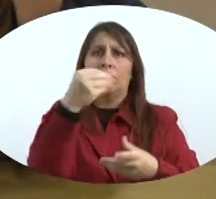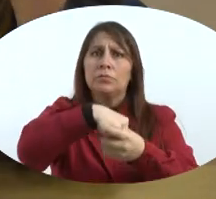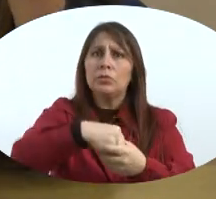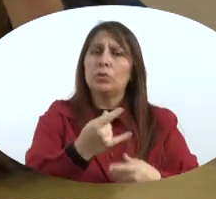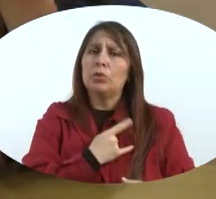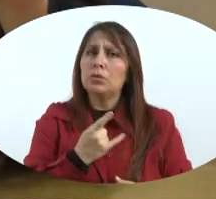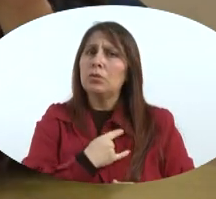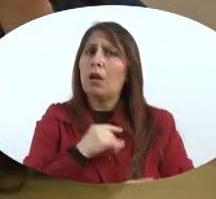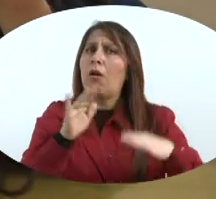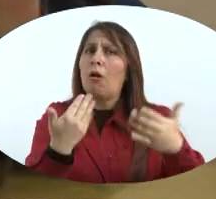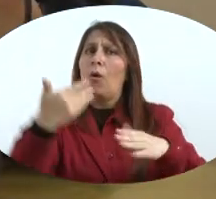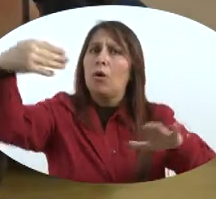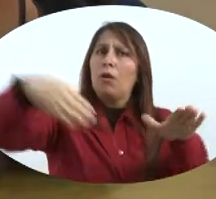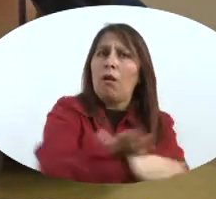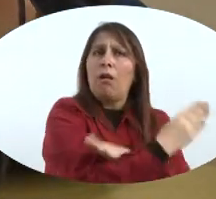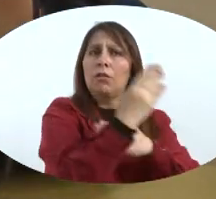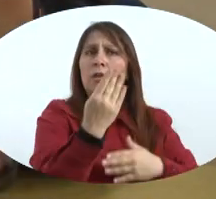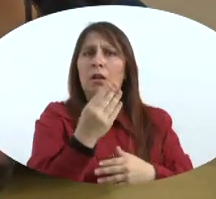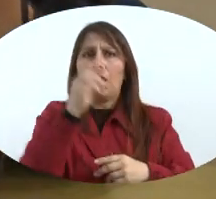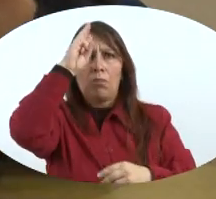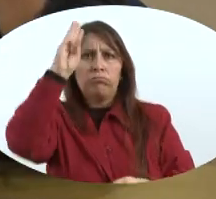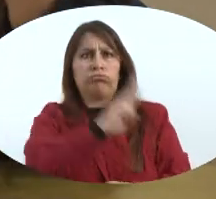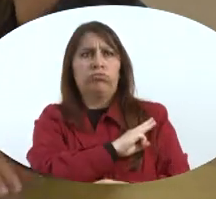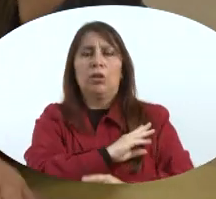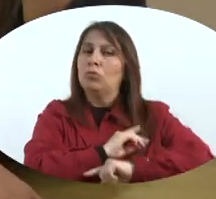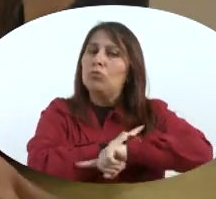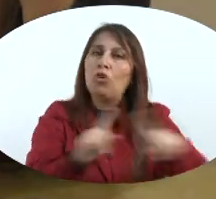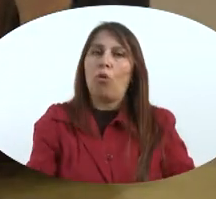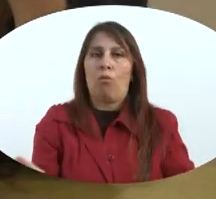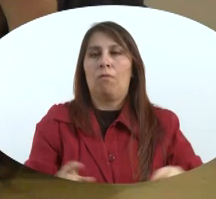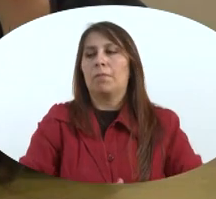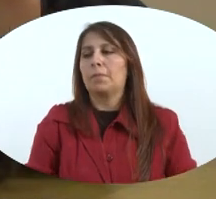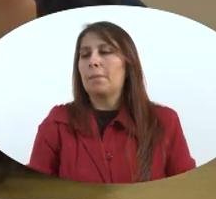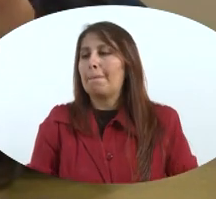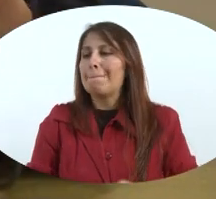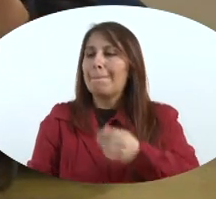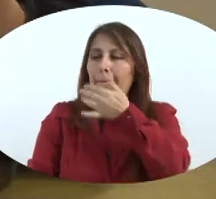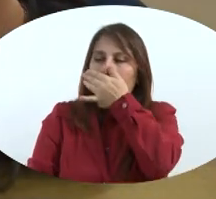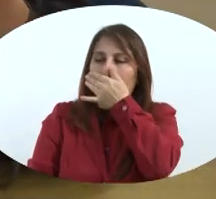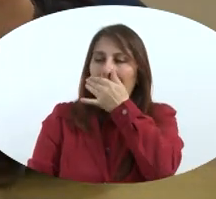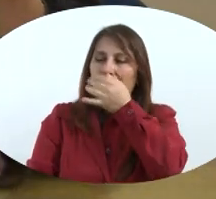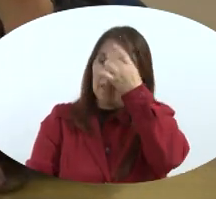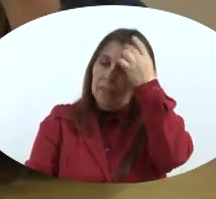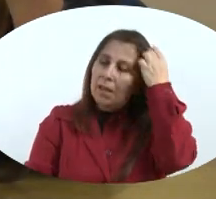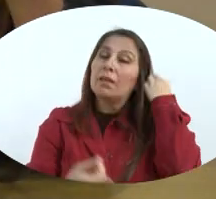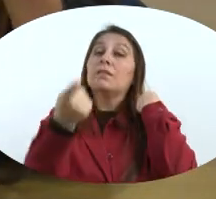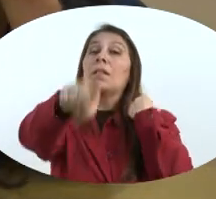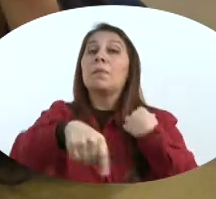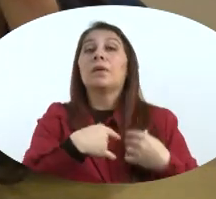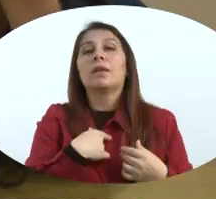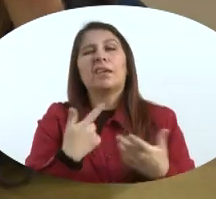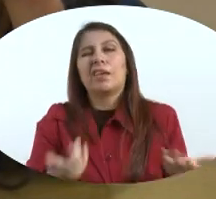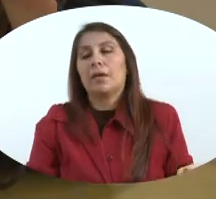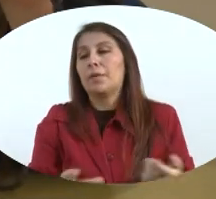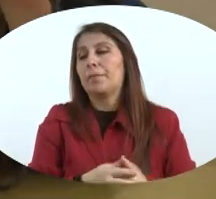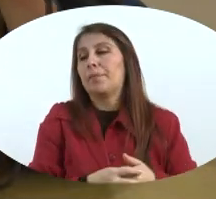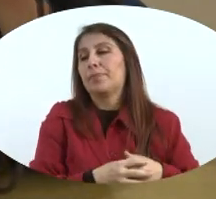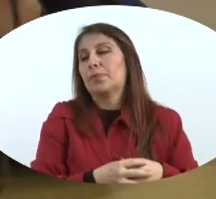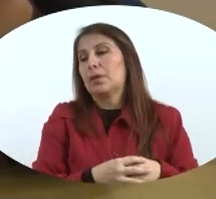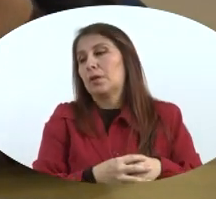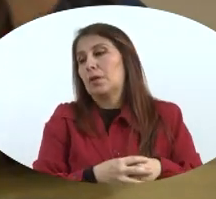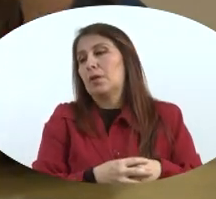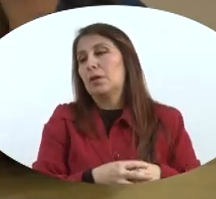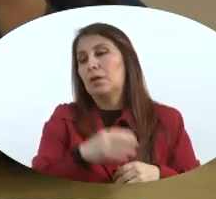a través de su fuerza mayor como es la y después la institución de la fuerza policial y también esto y que no es que no es nuevo para nadie